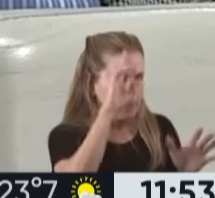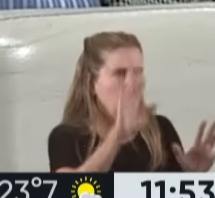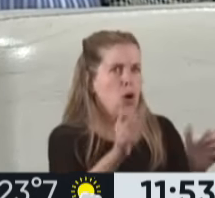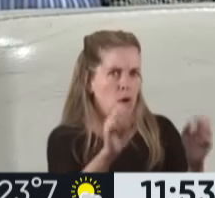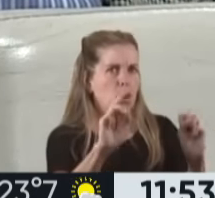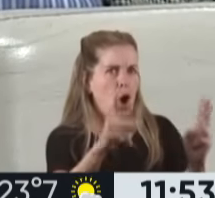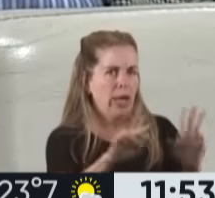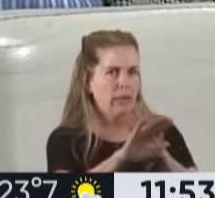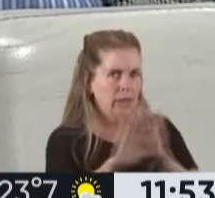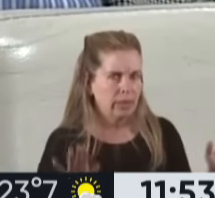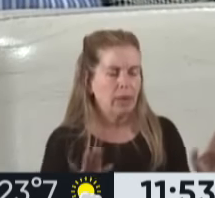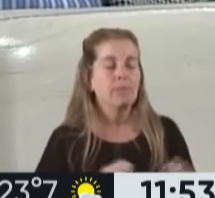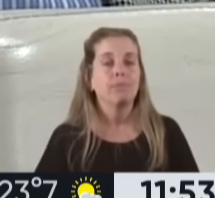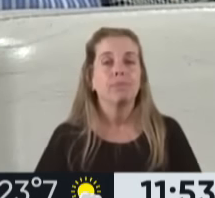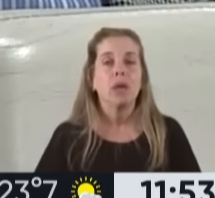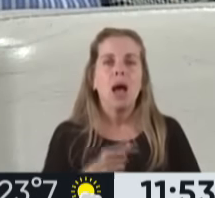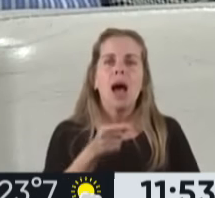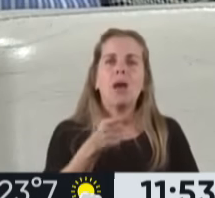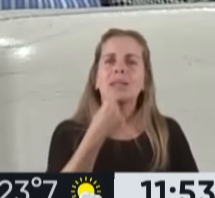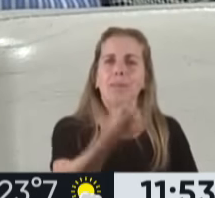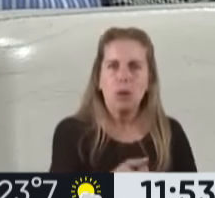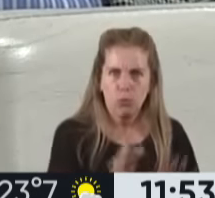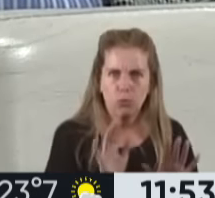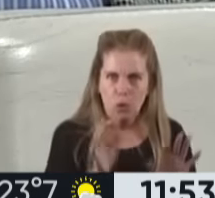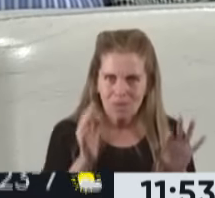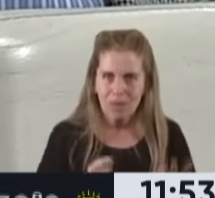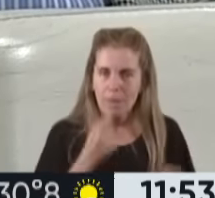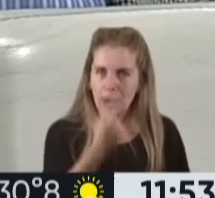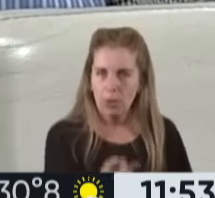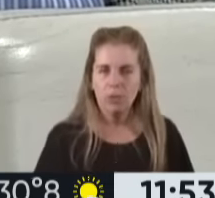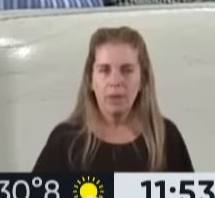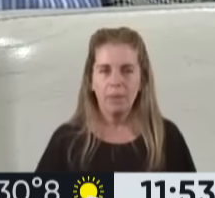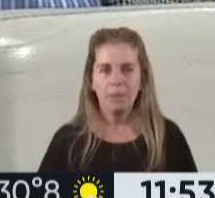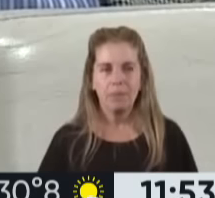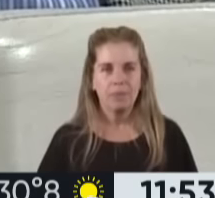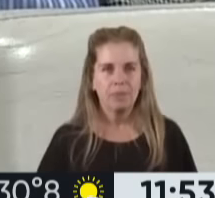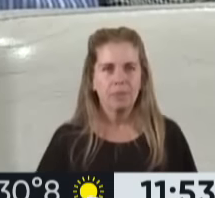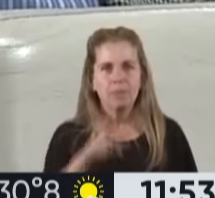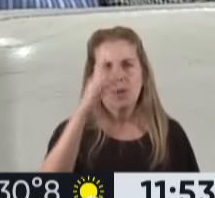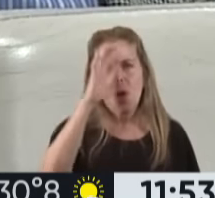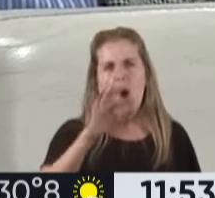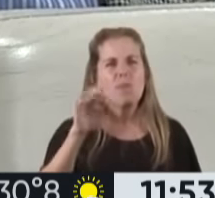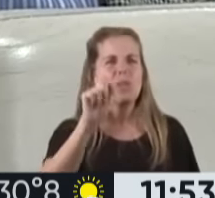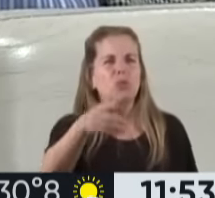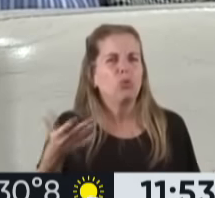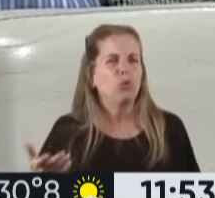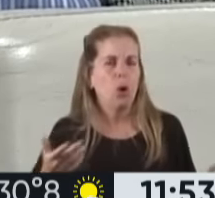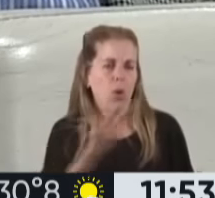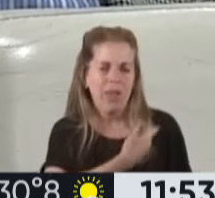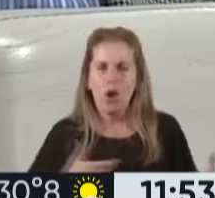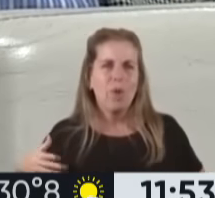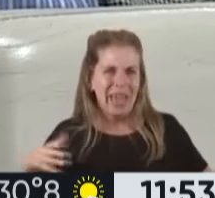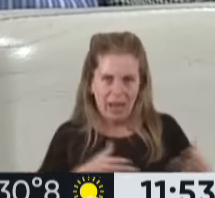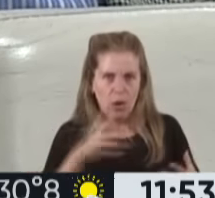claro y cerrado, te quería preguntar esto, que era la pregunta que iba a hacer. ¿Qué opinas de lo que, o sea, el gobierno, básicamente, no